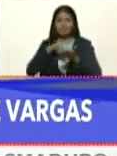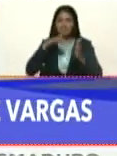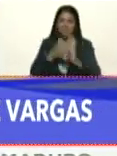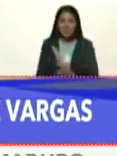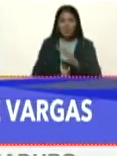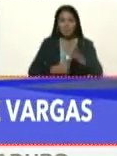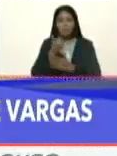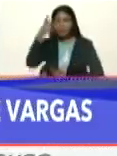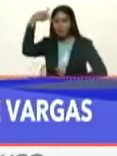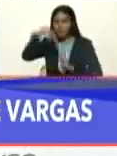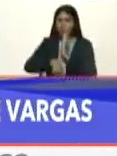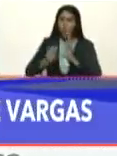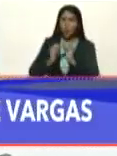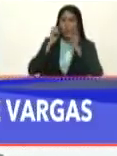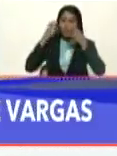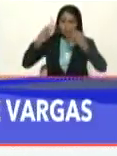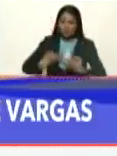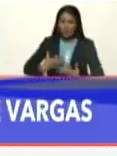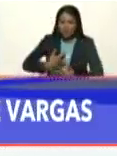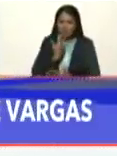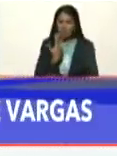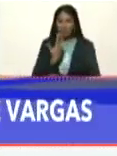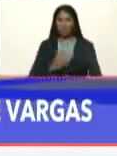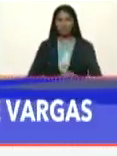significativo, profundo y muy sentido.